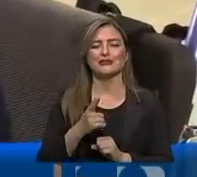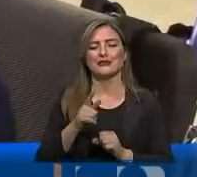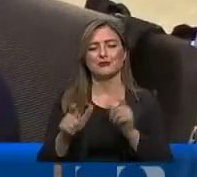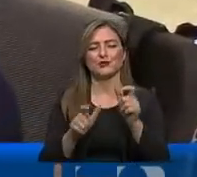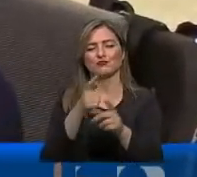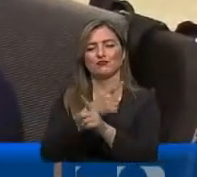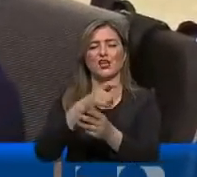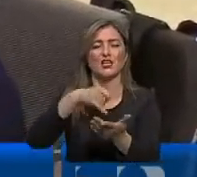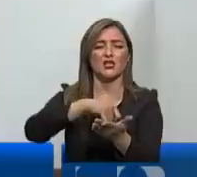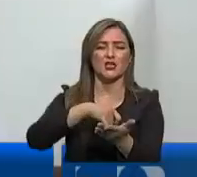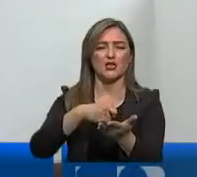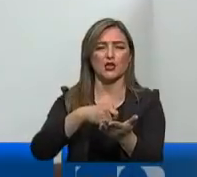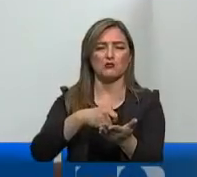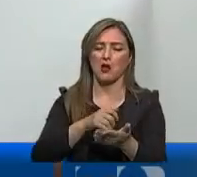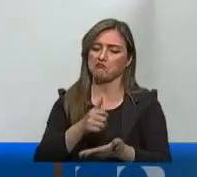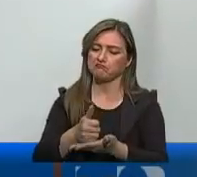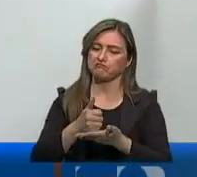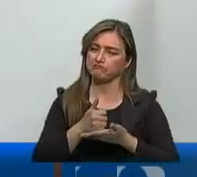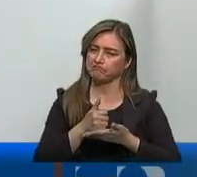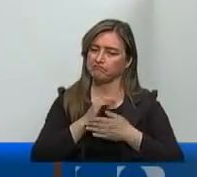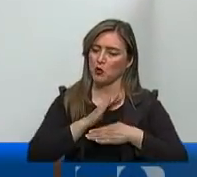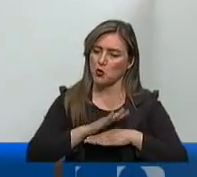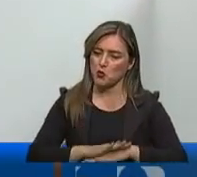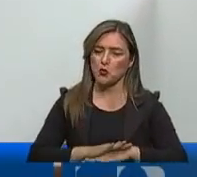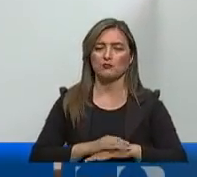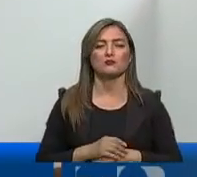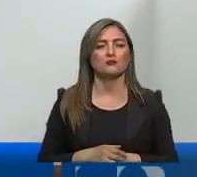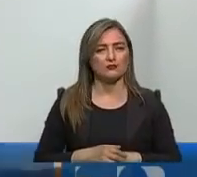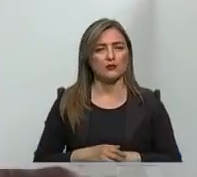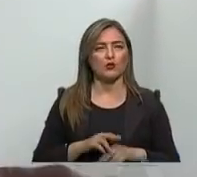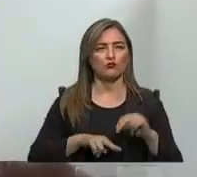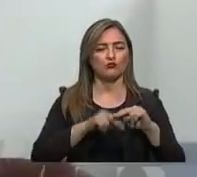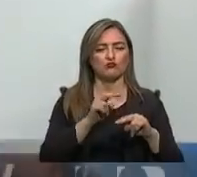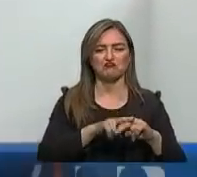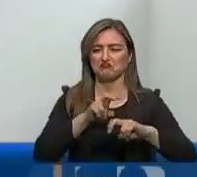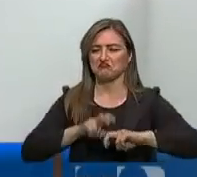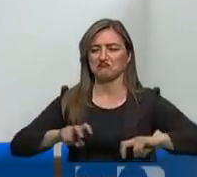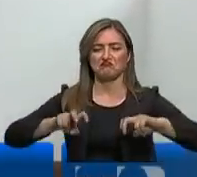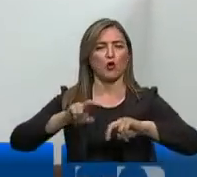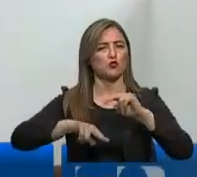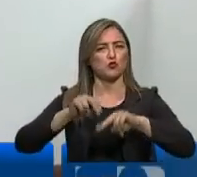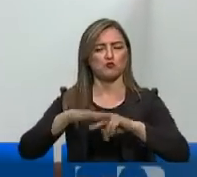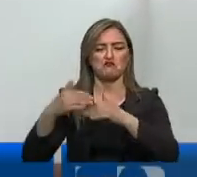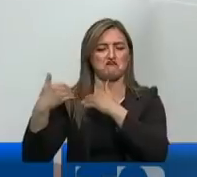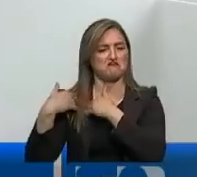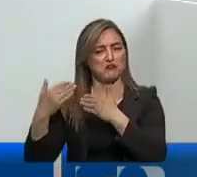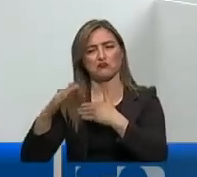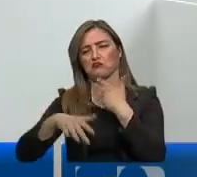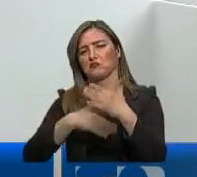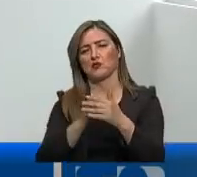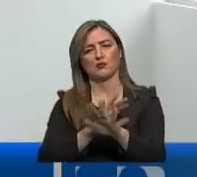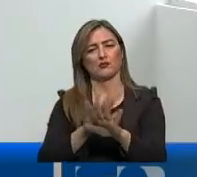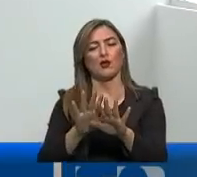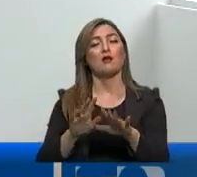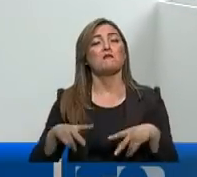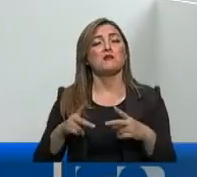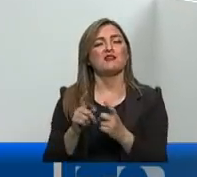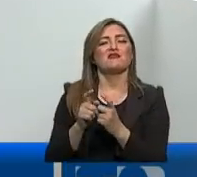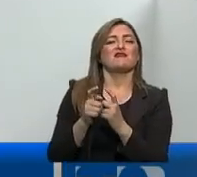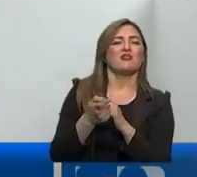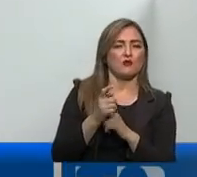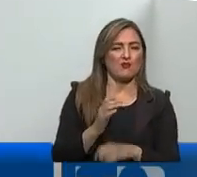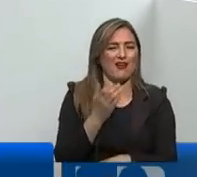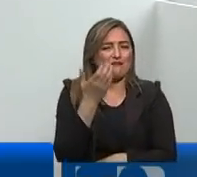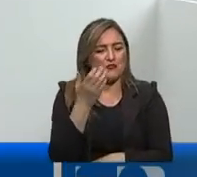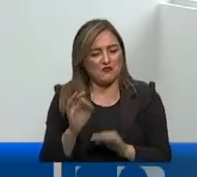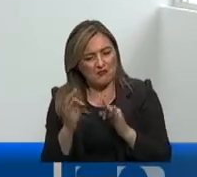de sectores vulnerables. Nos hemos preocupado del mobiliario, de la construcción y todo, y está hecho. Cambió la vida para los chicos, para